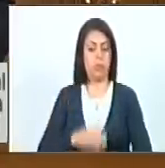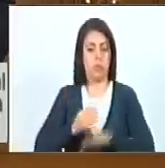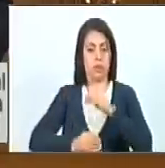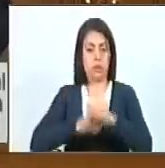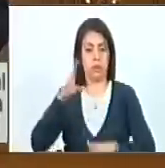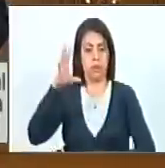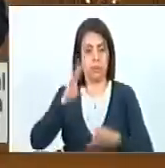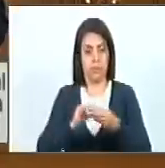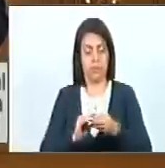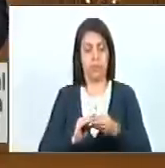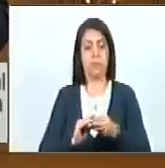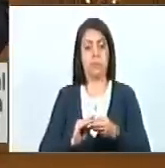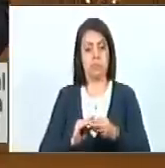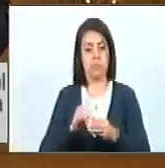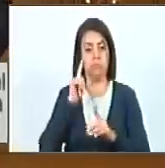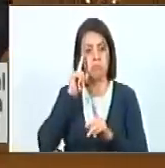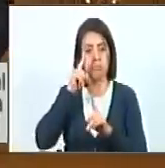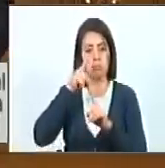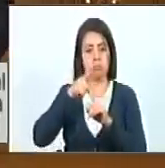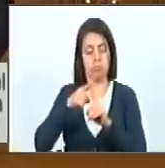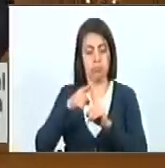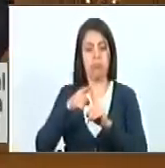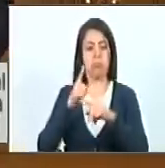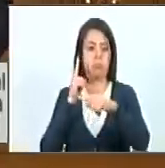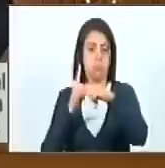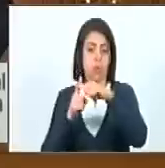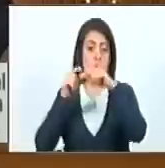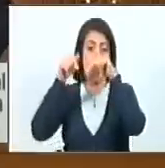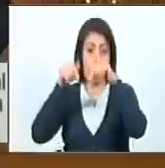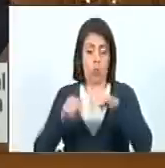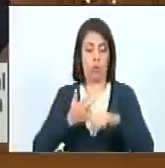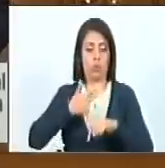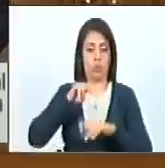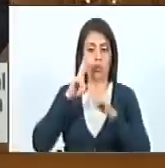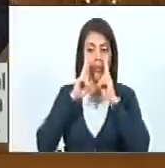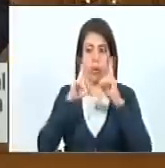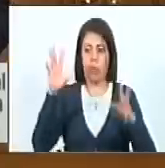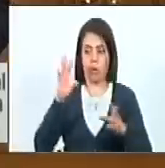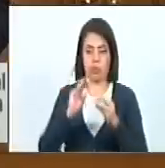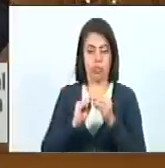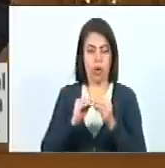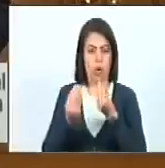generaron resultados propositivos. Hoy nosotros vemos cómo